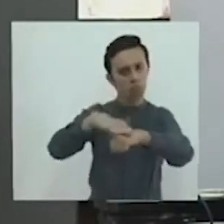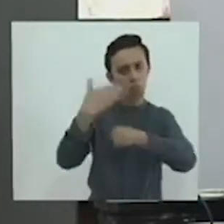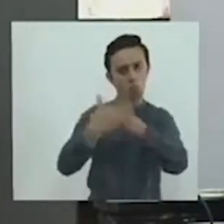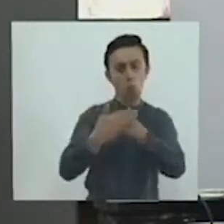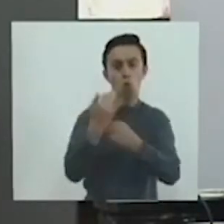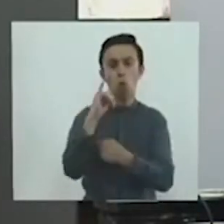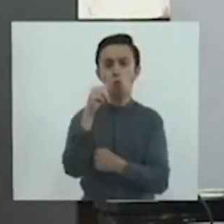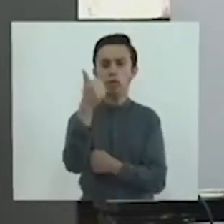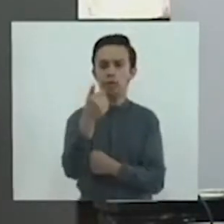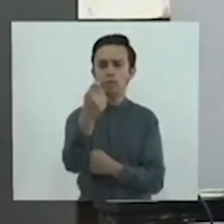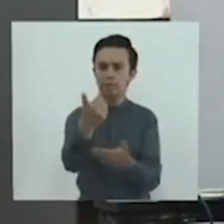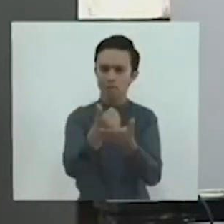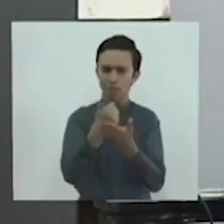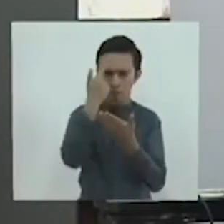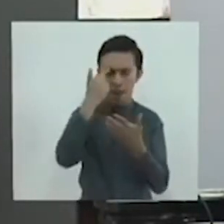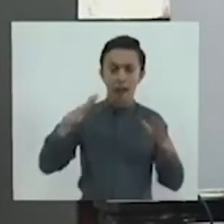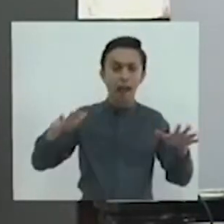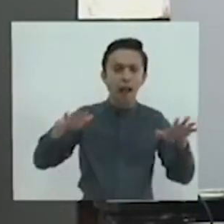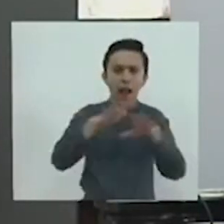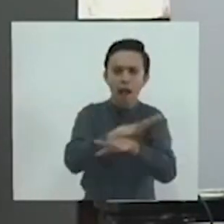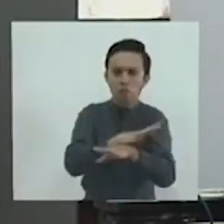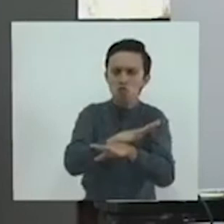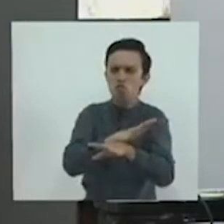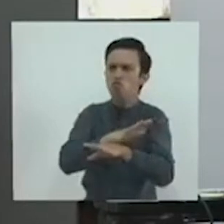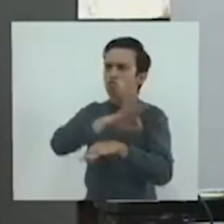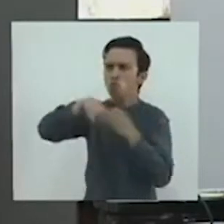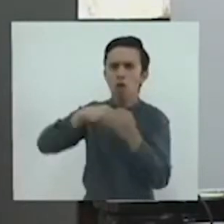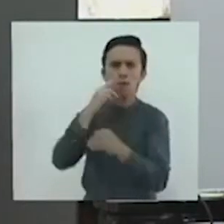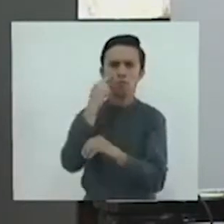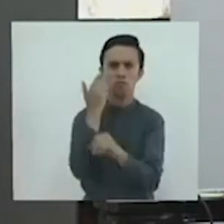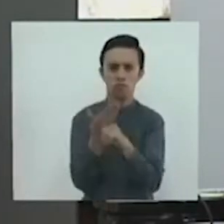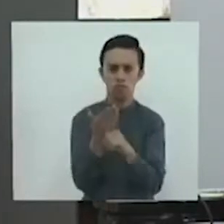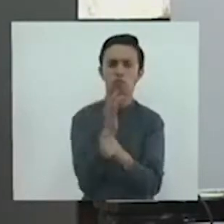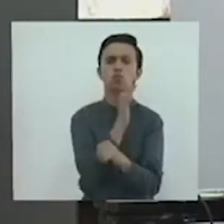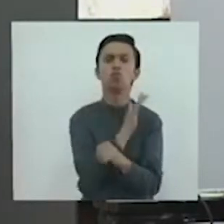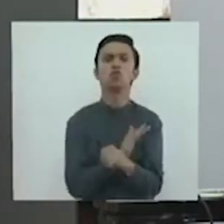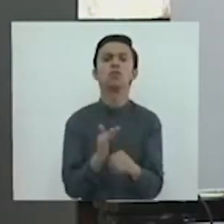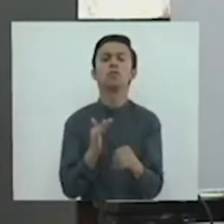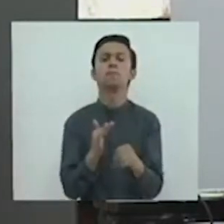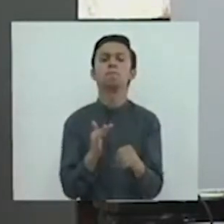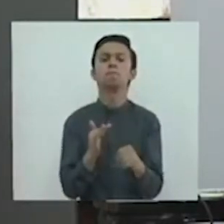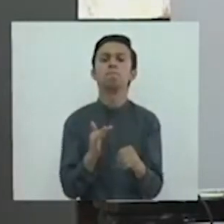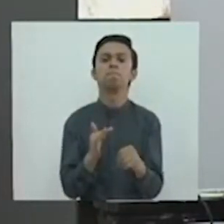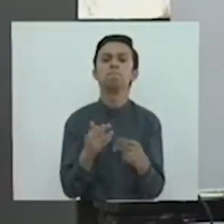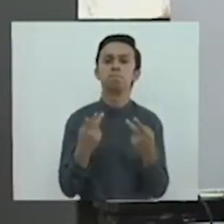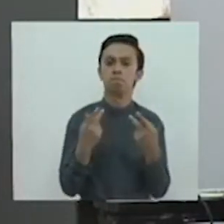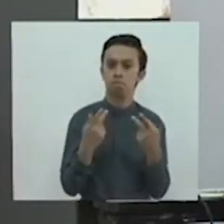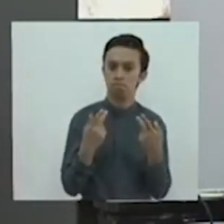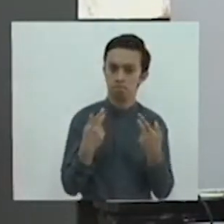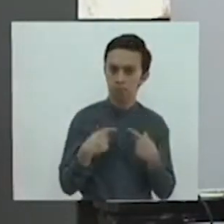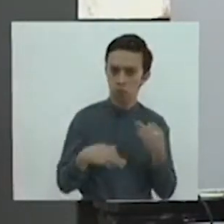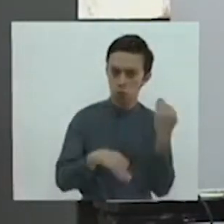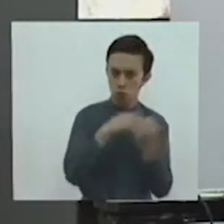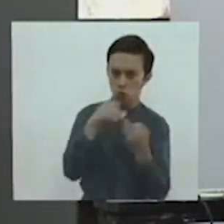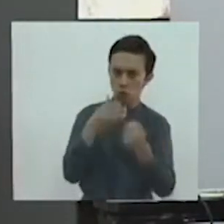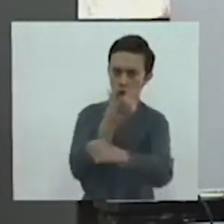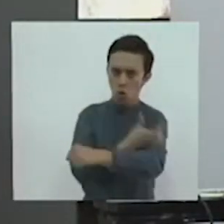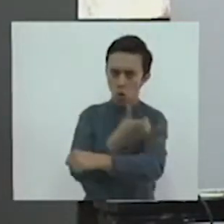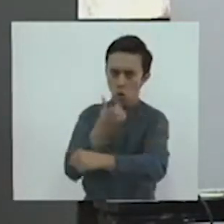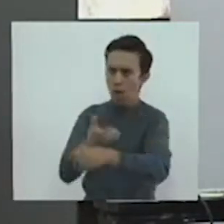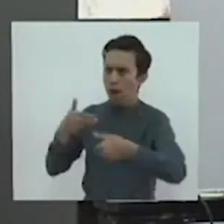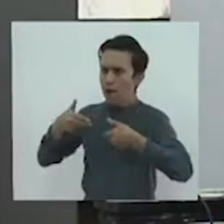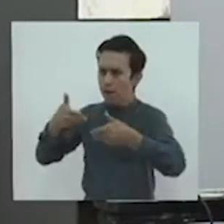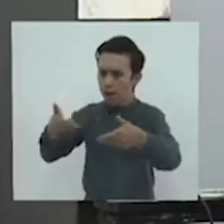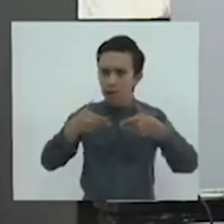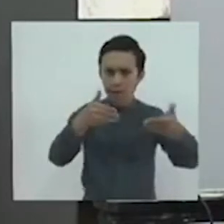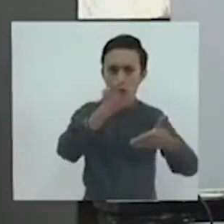pudo haberlo hecho muchísimo mejor porque tiene la madera y tiene con qué. No sé si. La experiencia, seguro. La experiencia. No sé